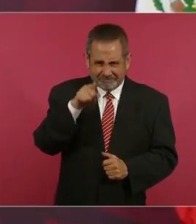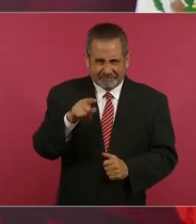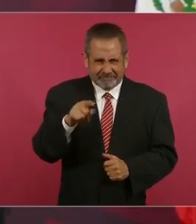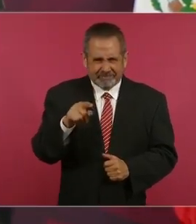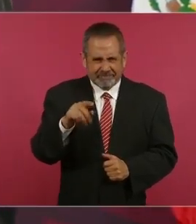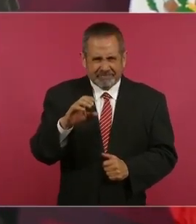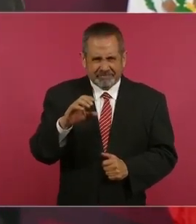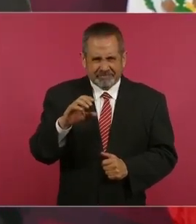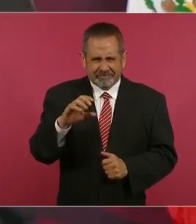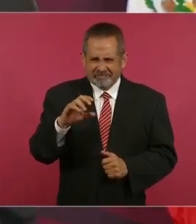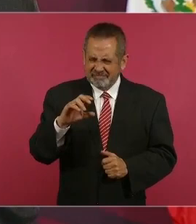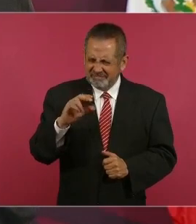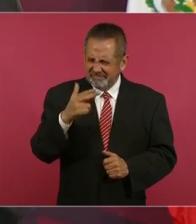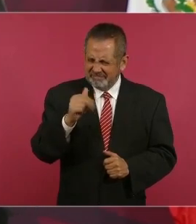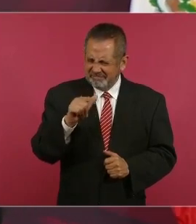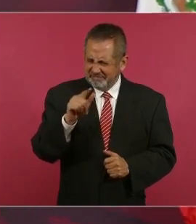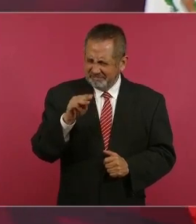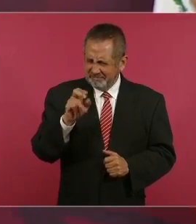Chapman.